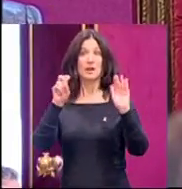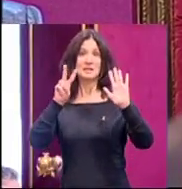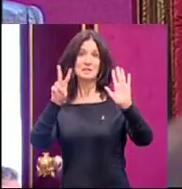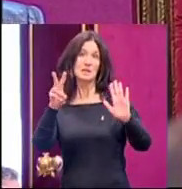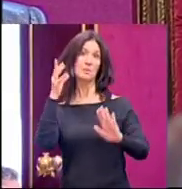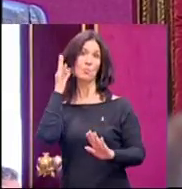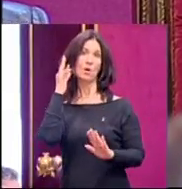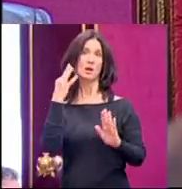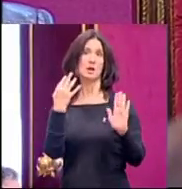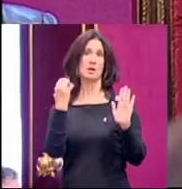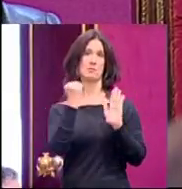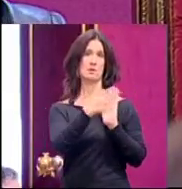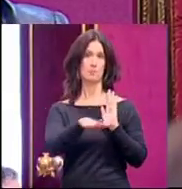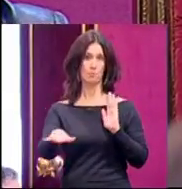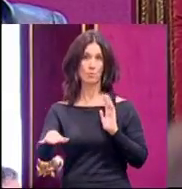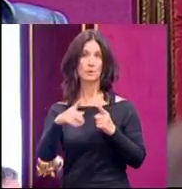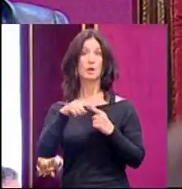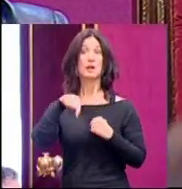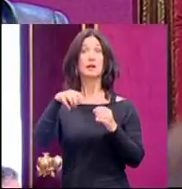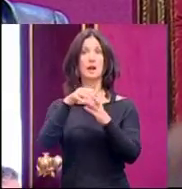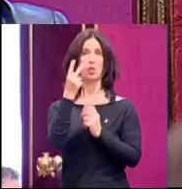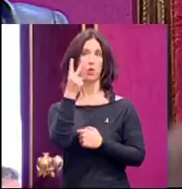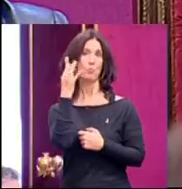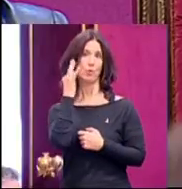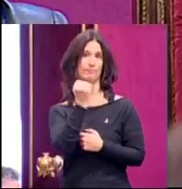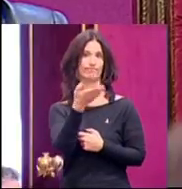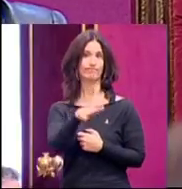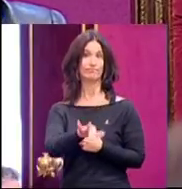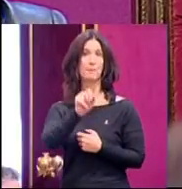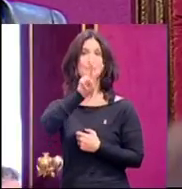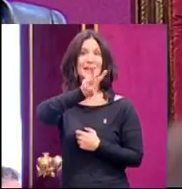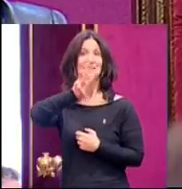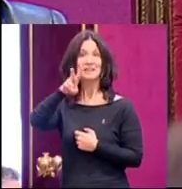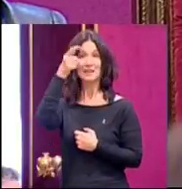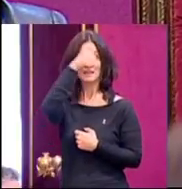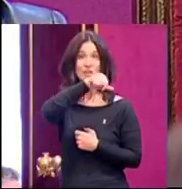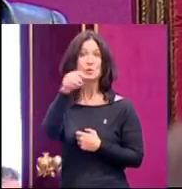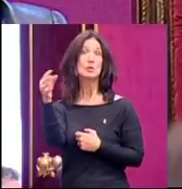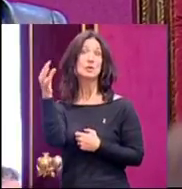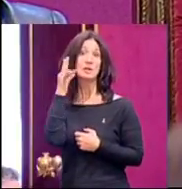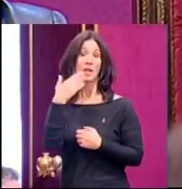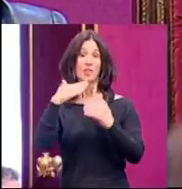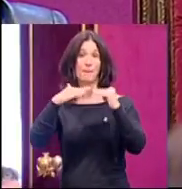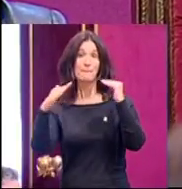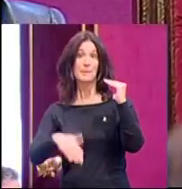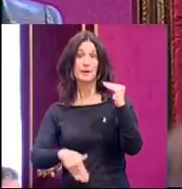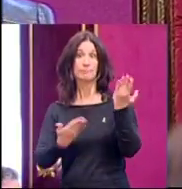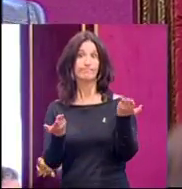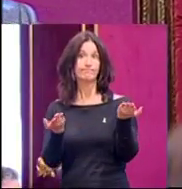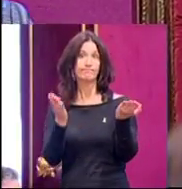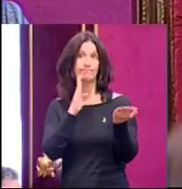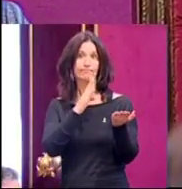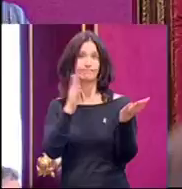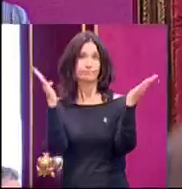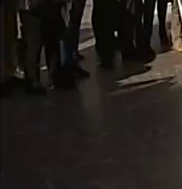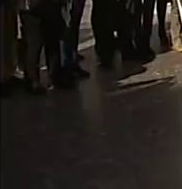que han sido asesinadas, que en Granada hay 2 mujeres y hay 23 niños y niñas menores de edad que han quedado